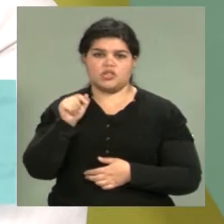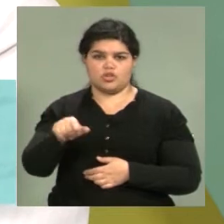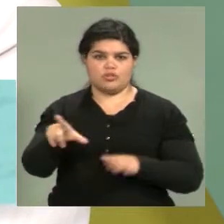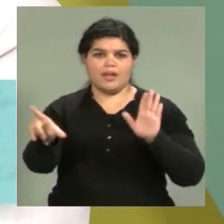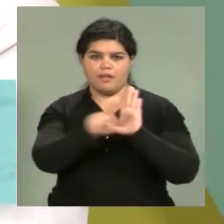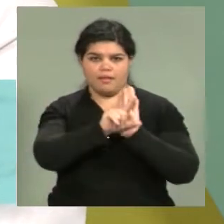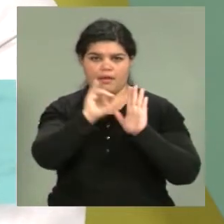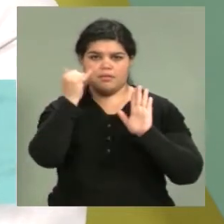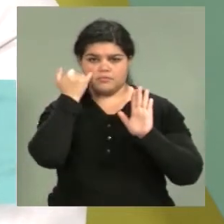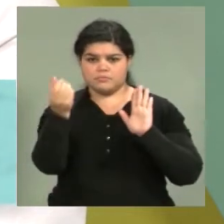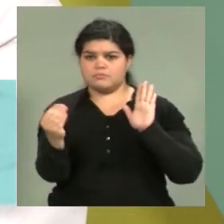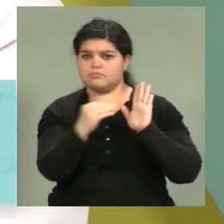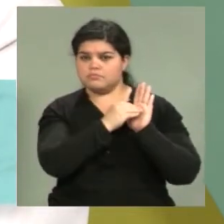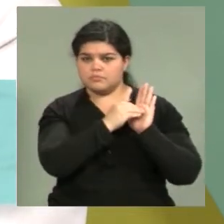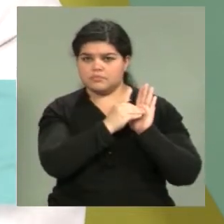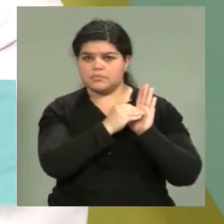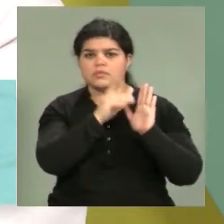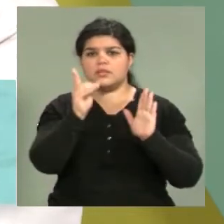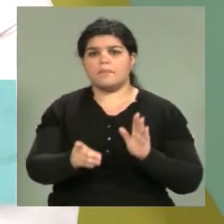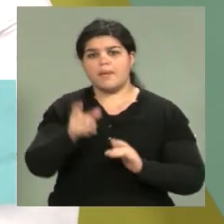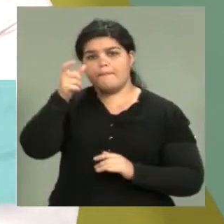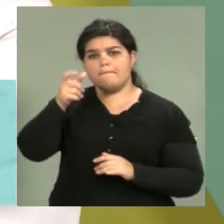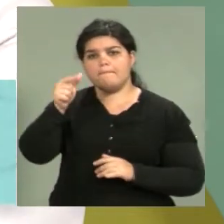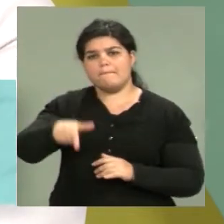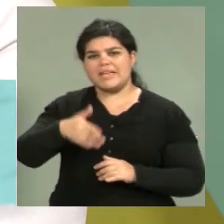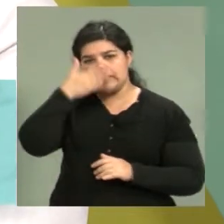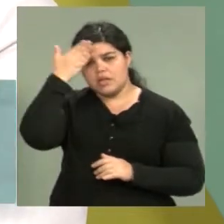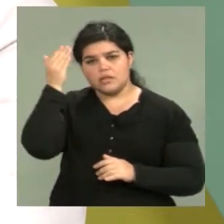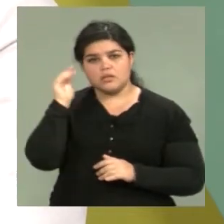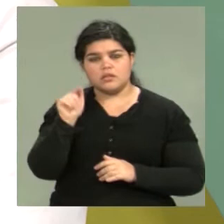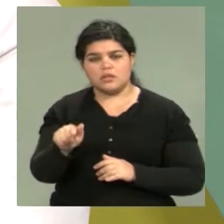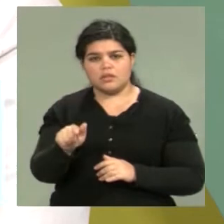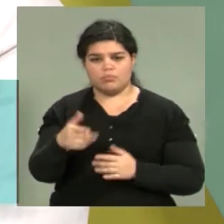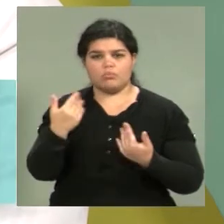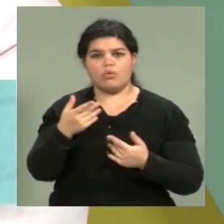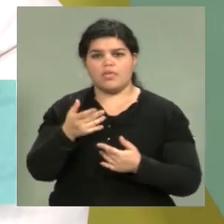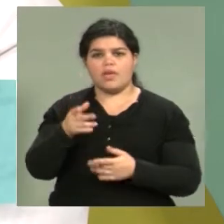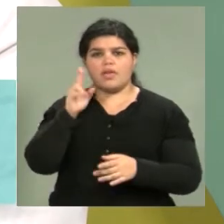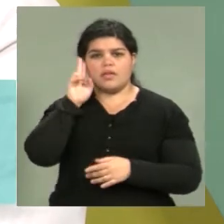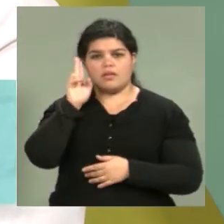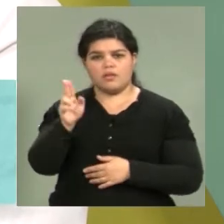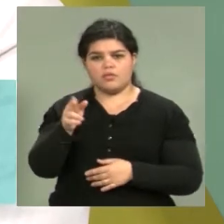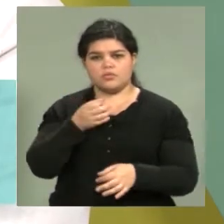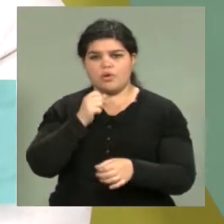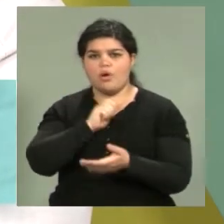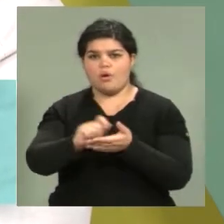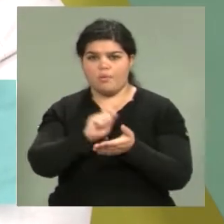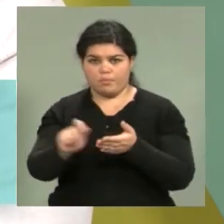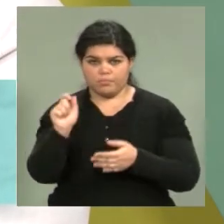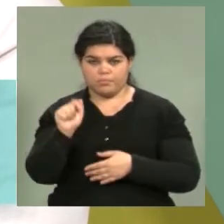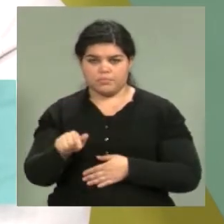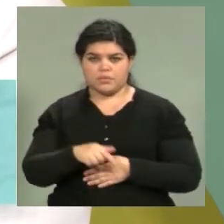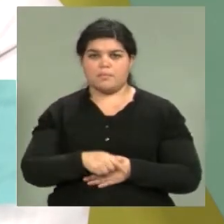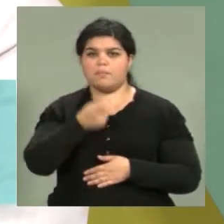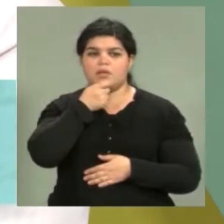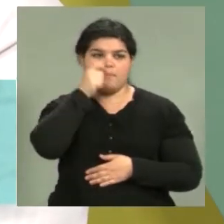los pacientes tienen derecho al consentimiento informado, o sea que esto existe legalmente, o sea que estaría incumpliendo un médico